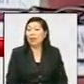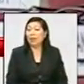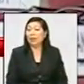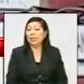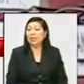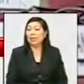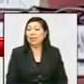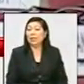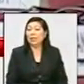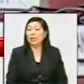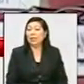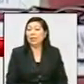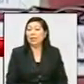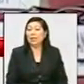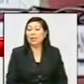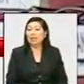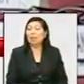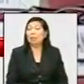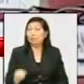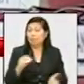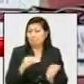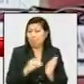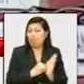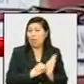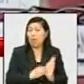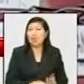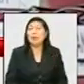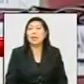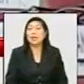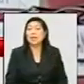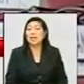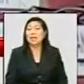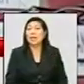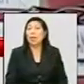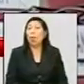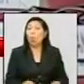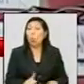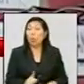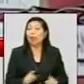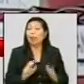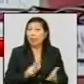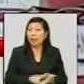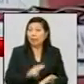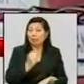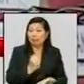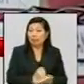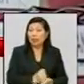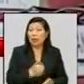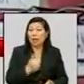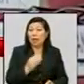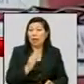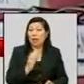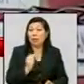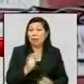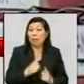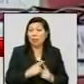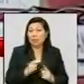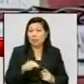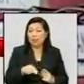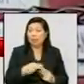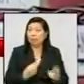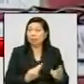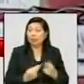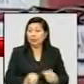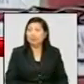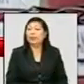se plasma que al momento de que aprueban Avastin, y esto está